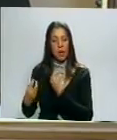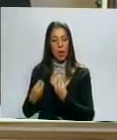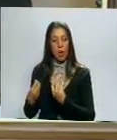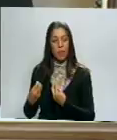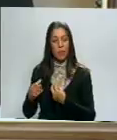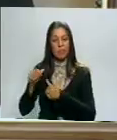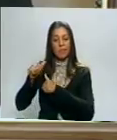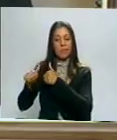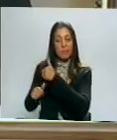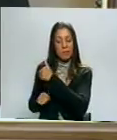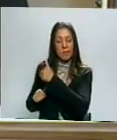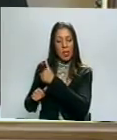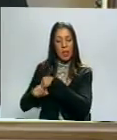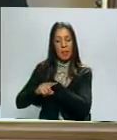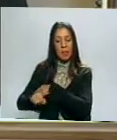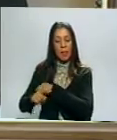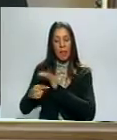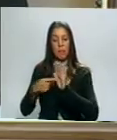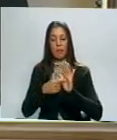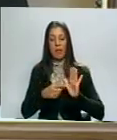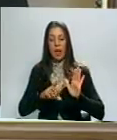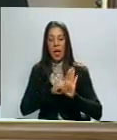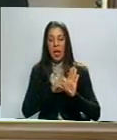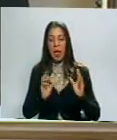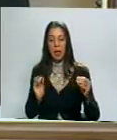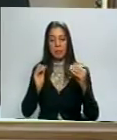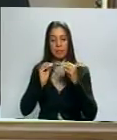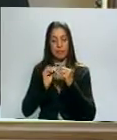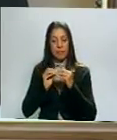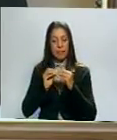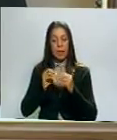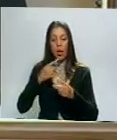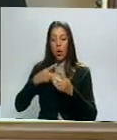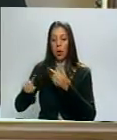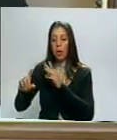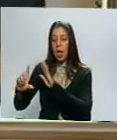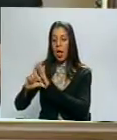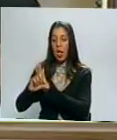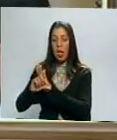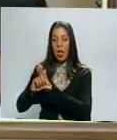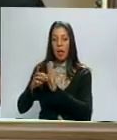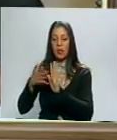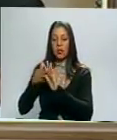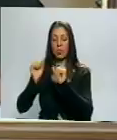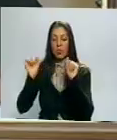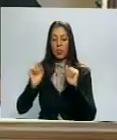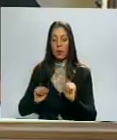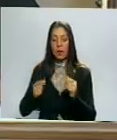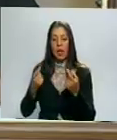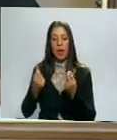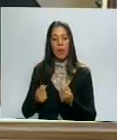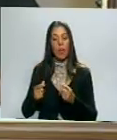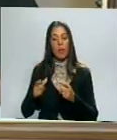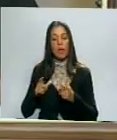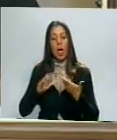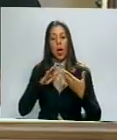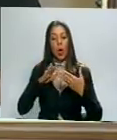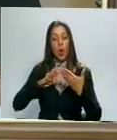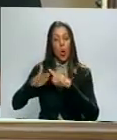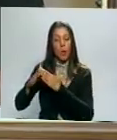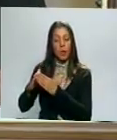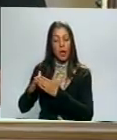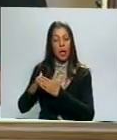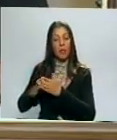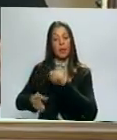rige por lo previsto en esta ley constitucional y en la ley orgánica del sistema económico comunal, salvo